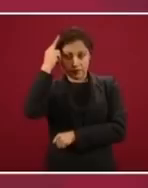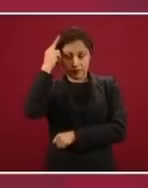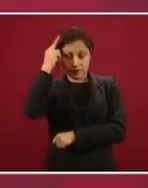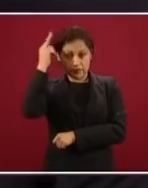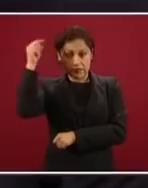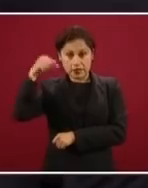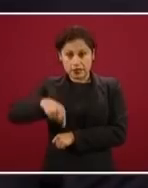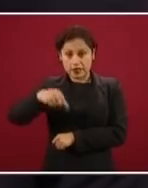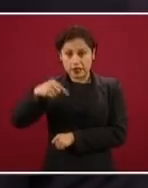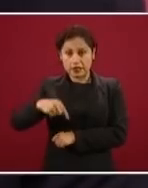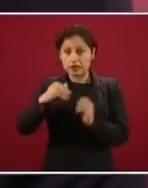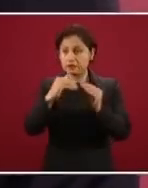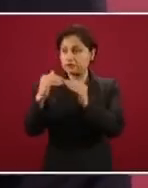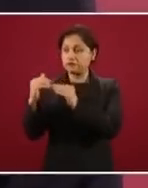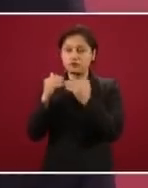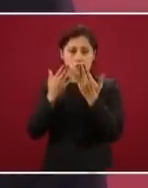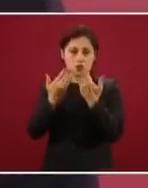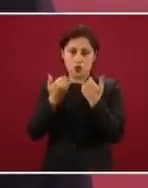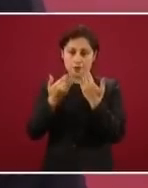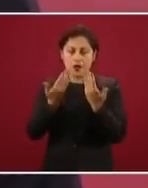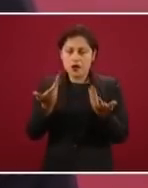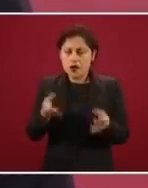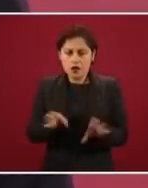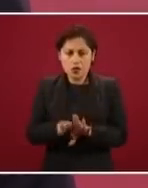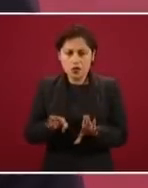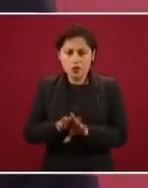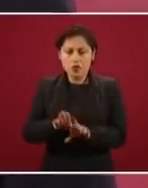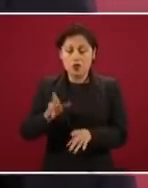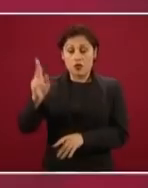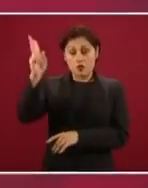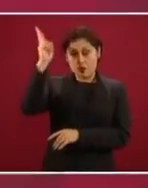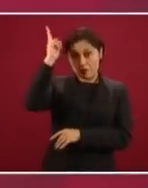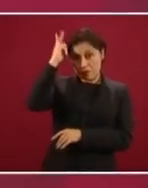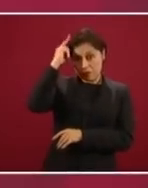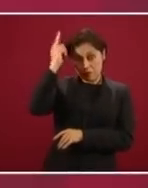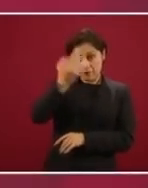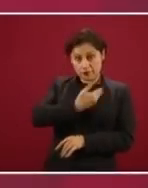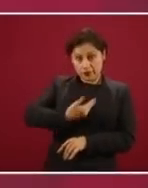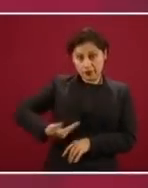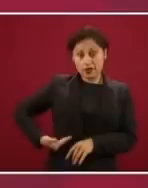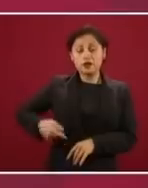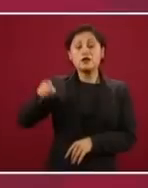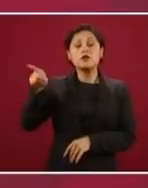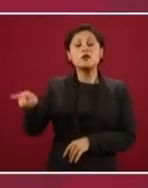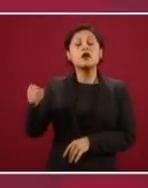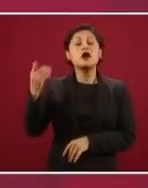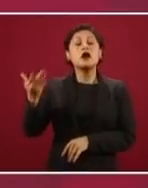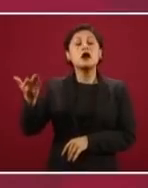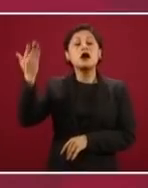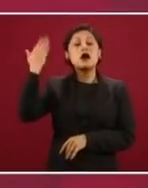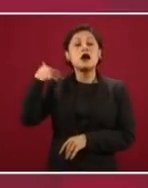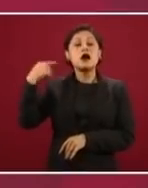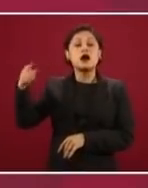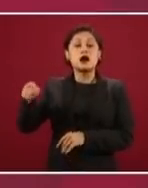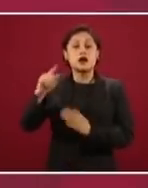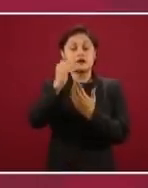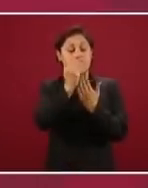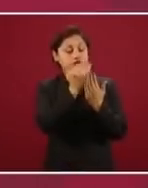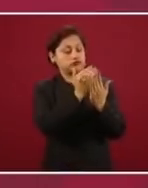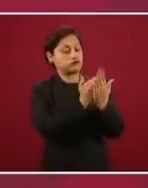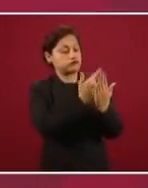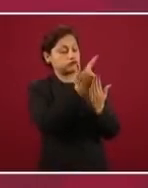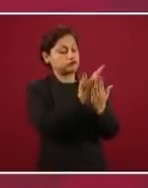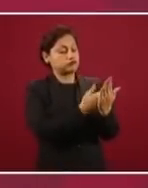porfirio mandaba las listas de los que iban a ser diputados los senadores ya sabía él de